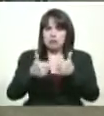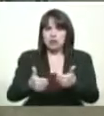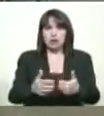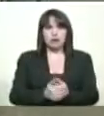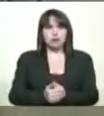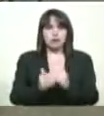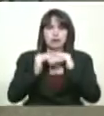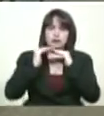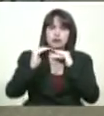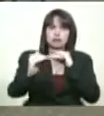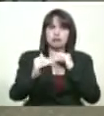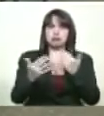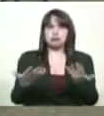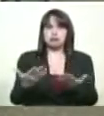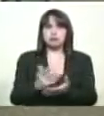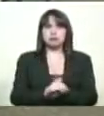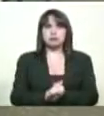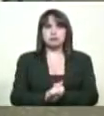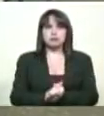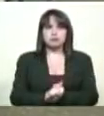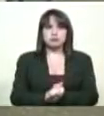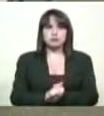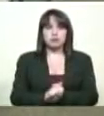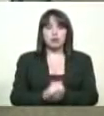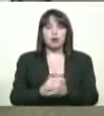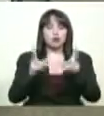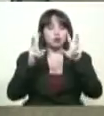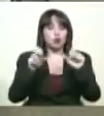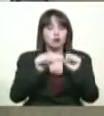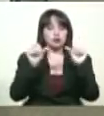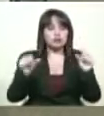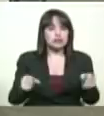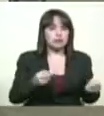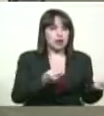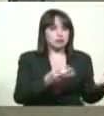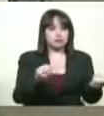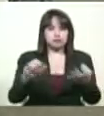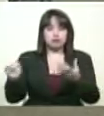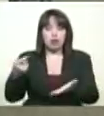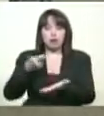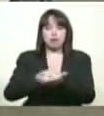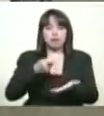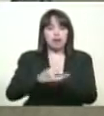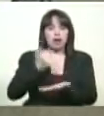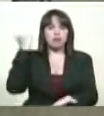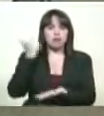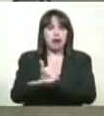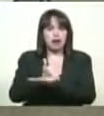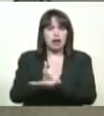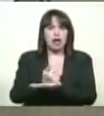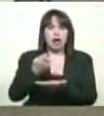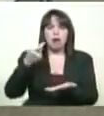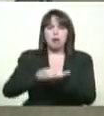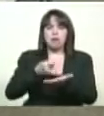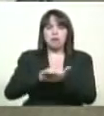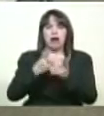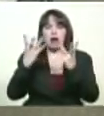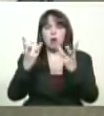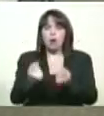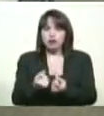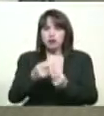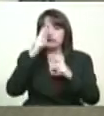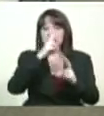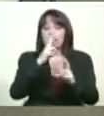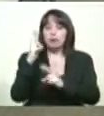estabilidad instalar un nuevo sistema de distribución y fijación de precios que se cumpla que se respete